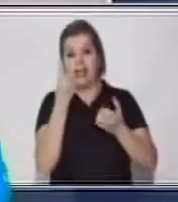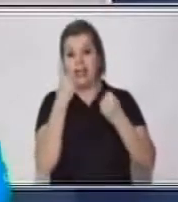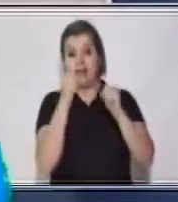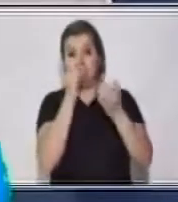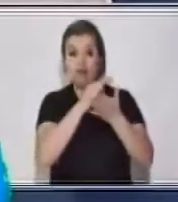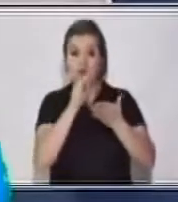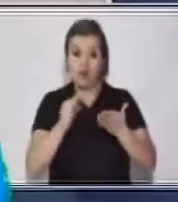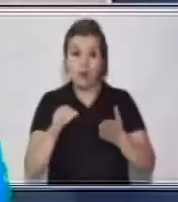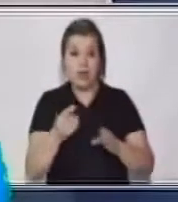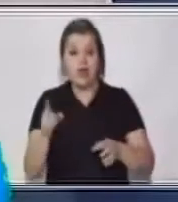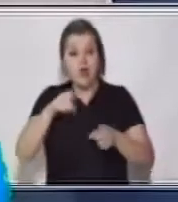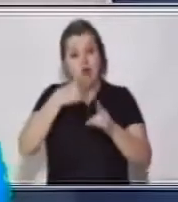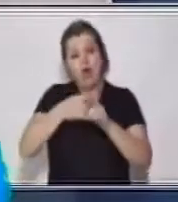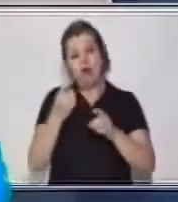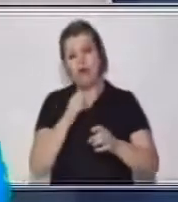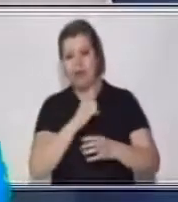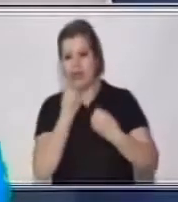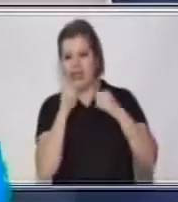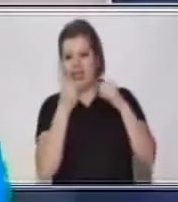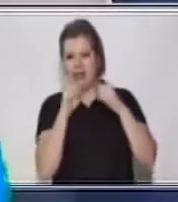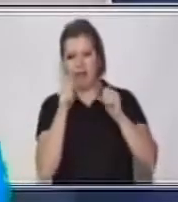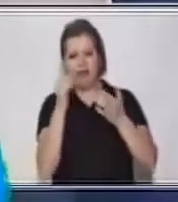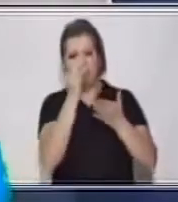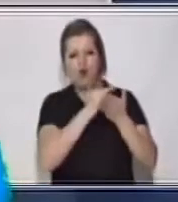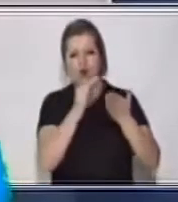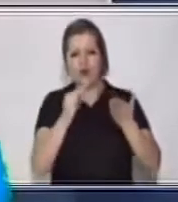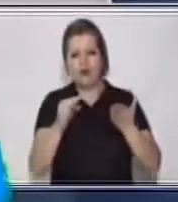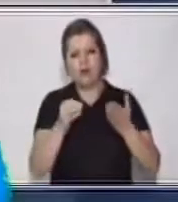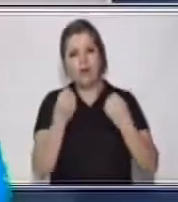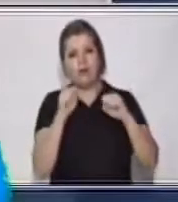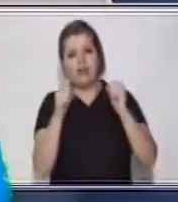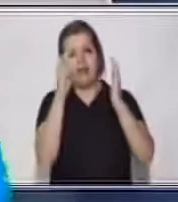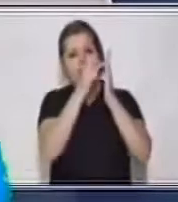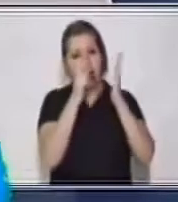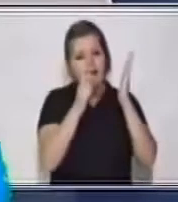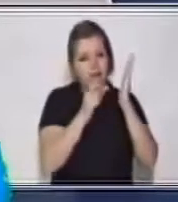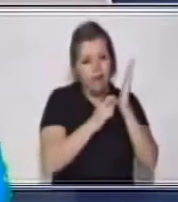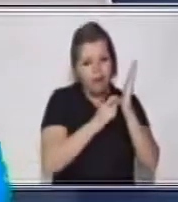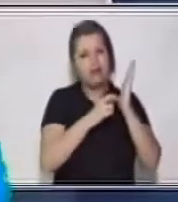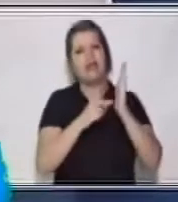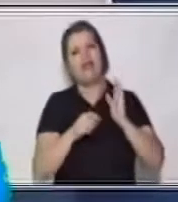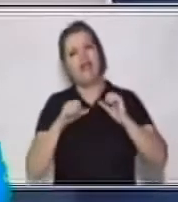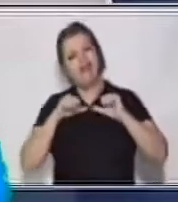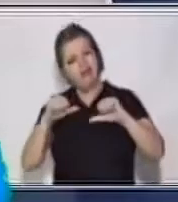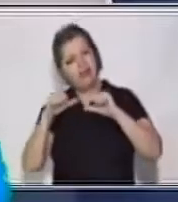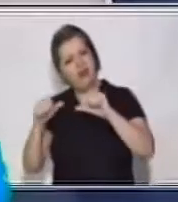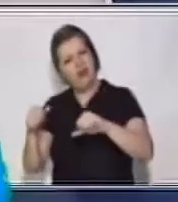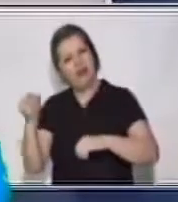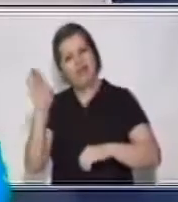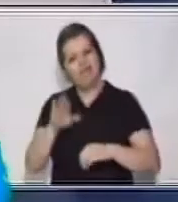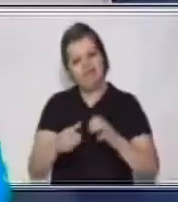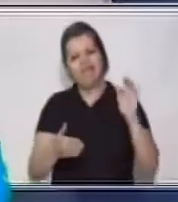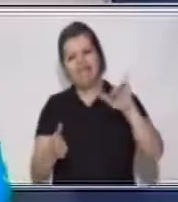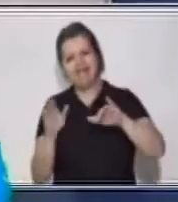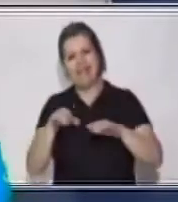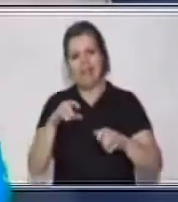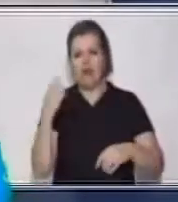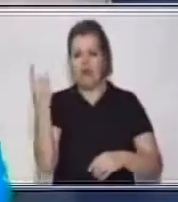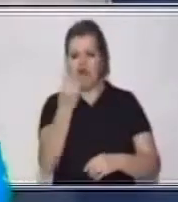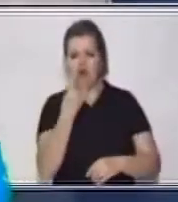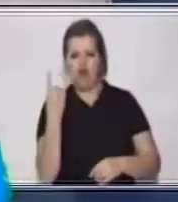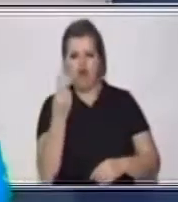nosotros formamos oraciones, vamos a estar formando párrafos, y así nosotros nos vamos a ir con todas esas